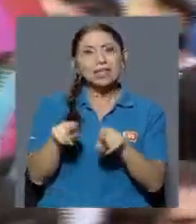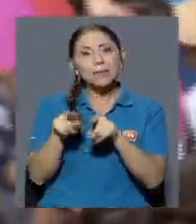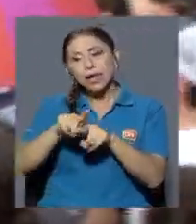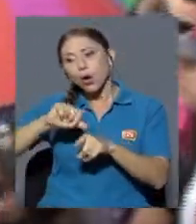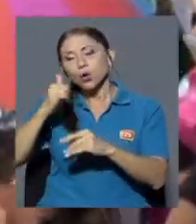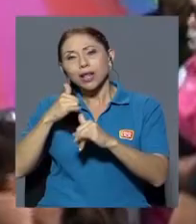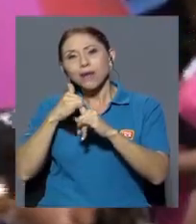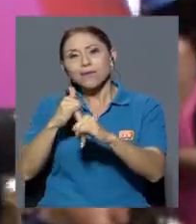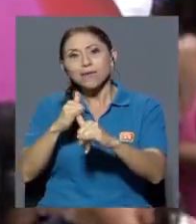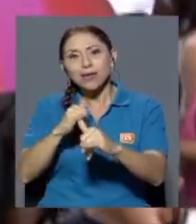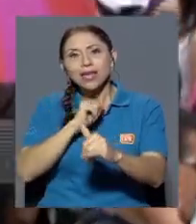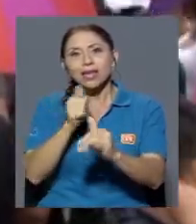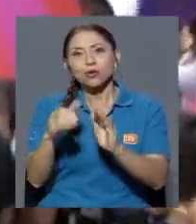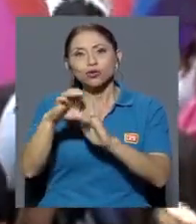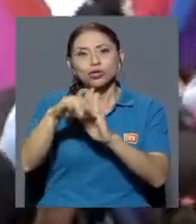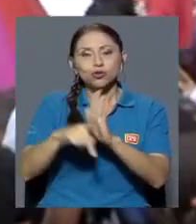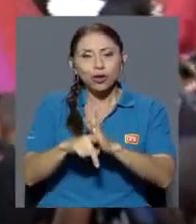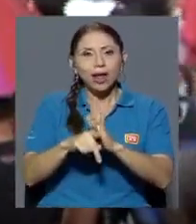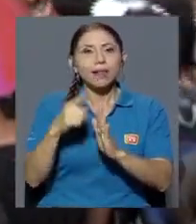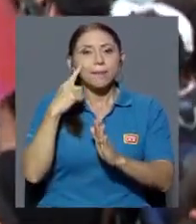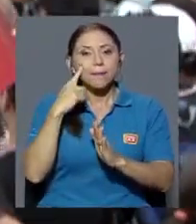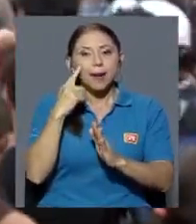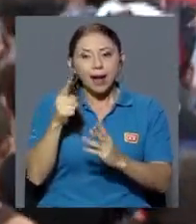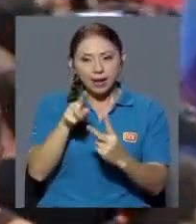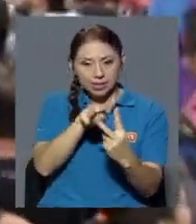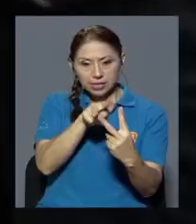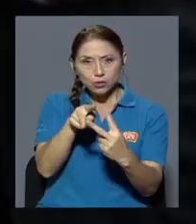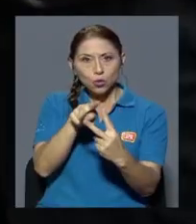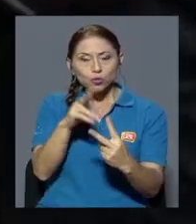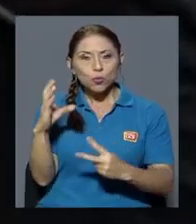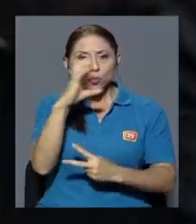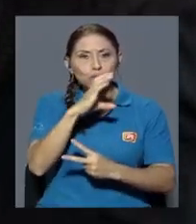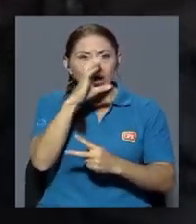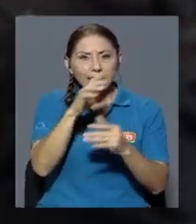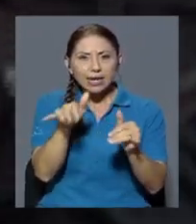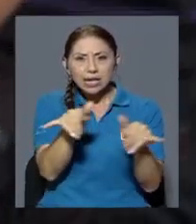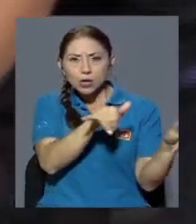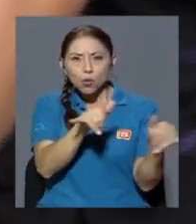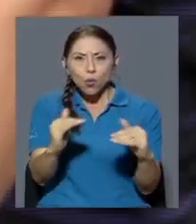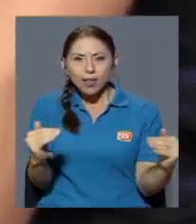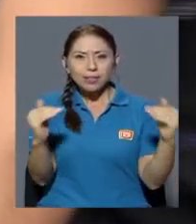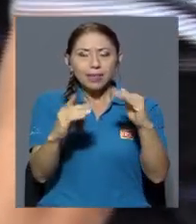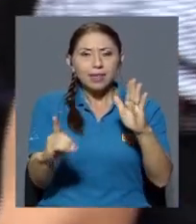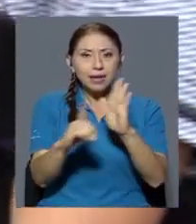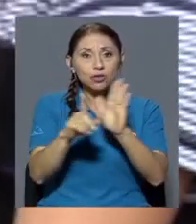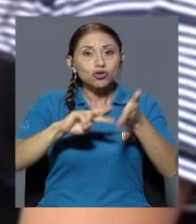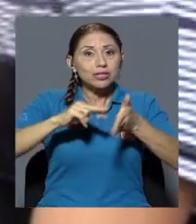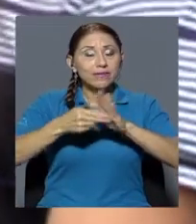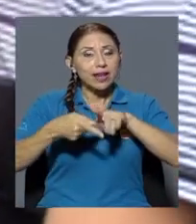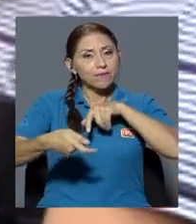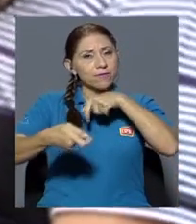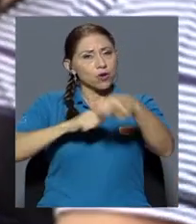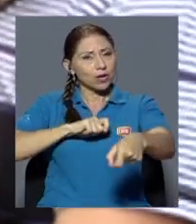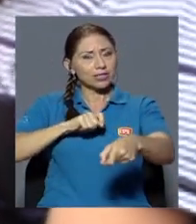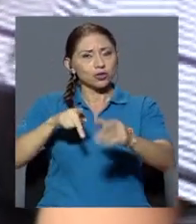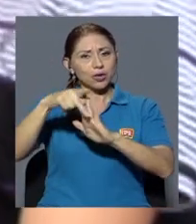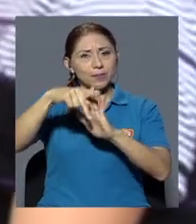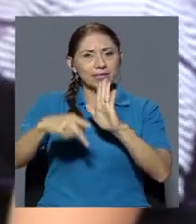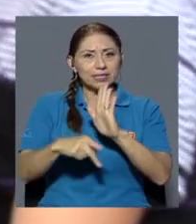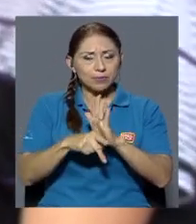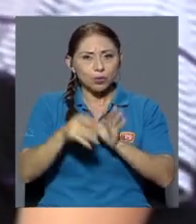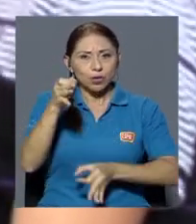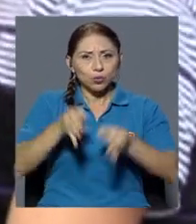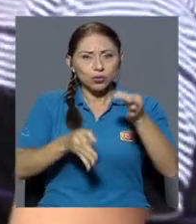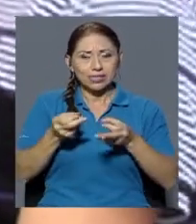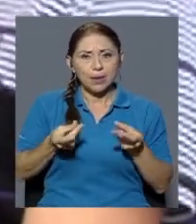buscar la igualdad de derechos ya es una violación grave al principio de justicia